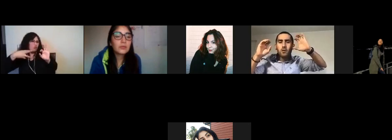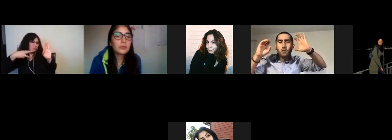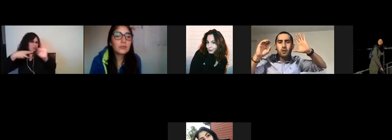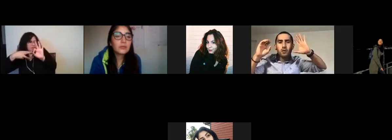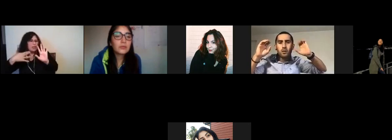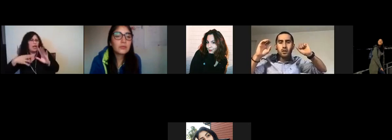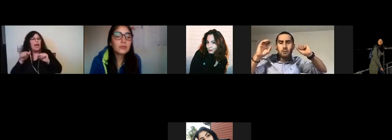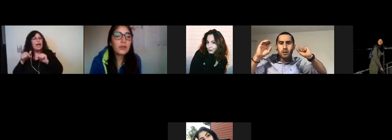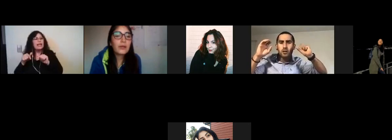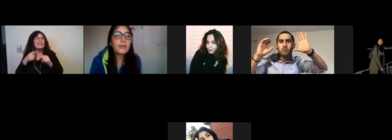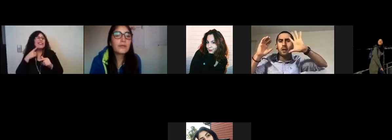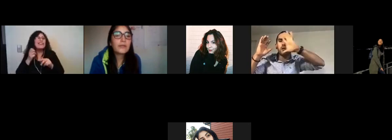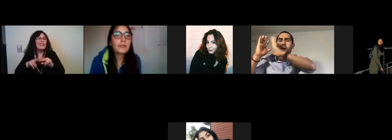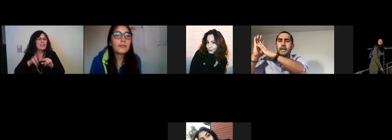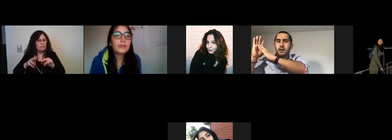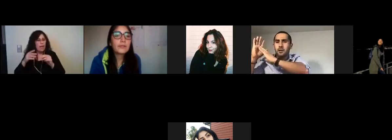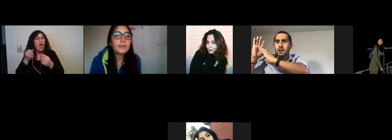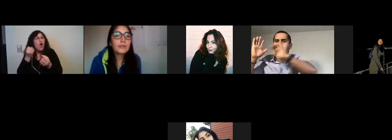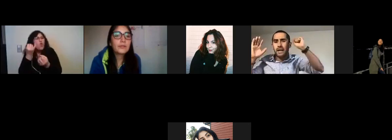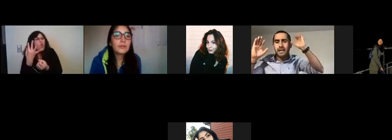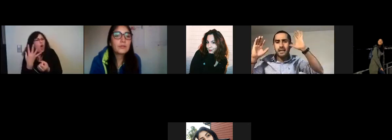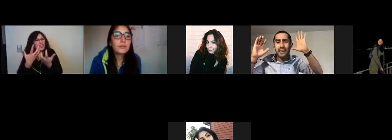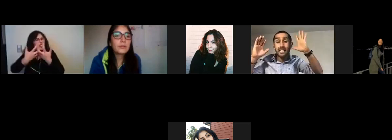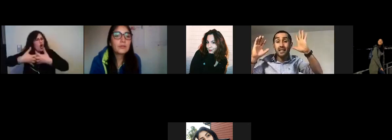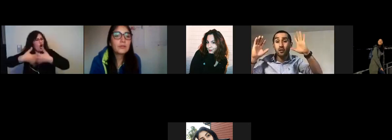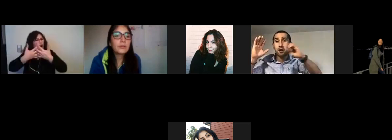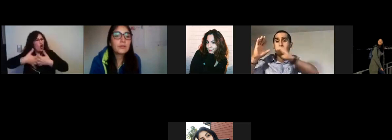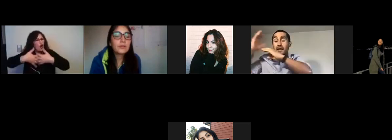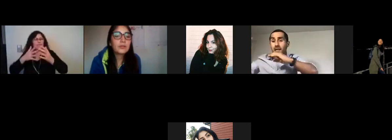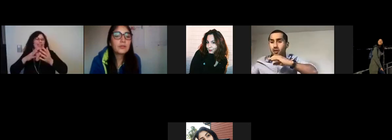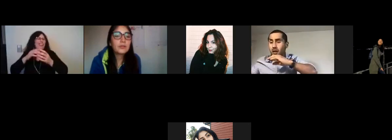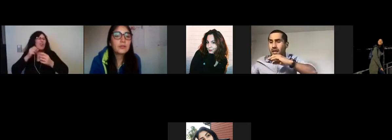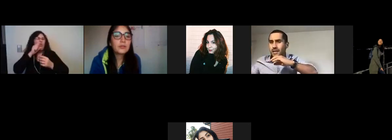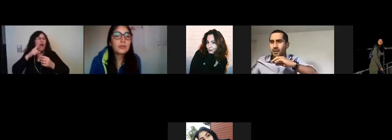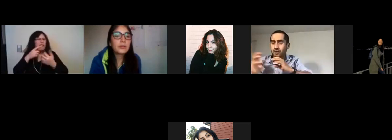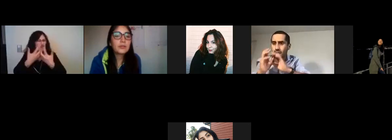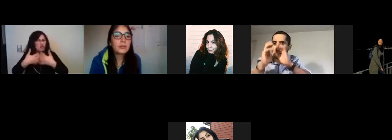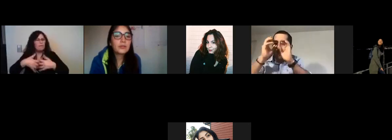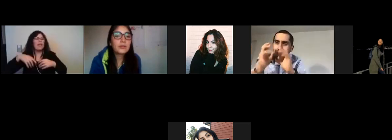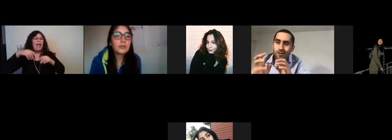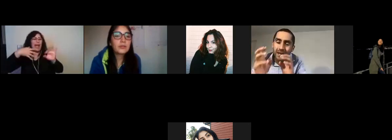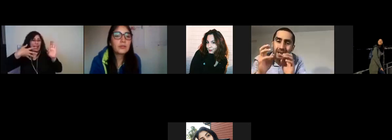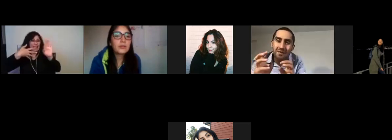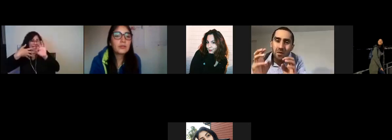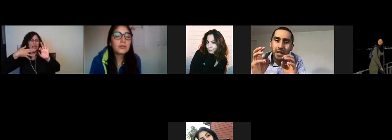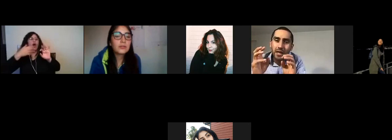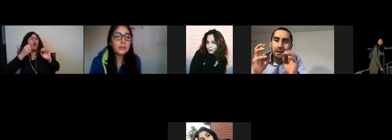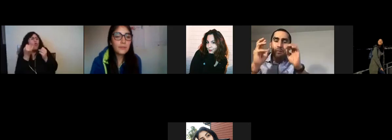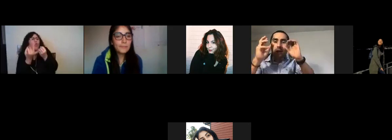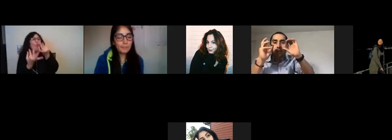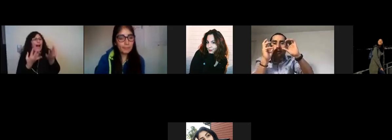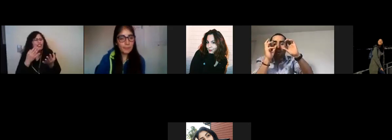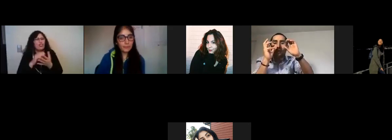regula cuánto neurotransmisor va a regular esta, va a liberar esta neurona para esta neurona, ¿ya? Entonces, es un mecanismo